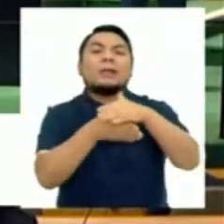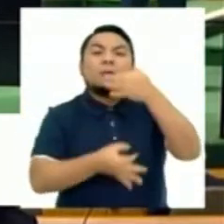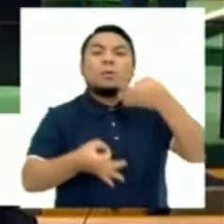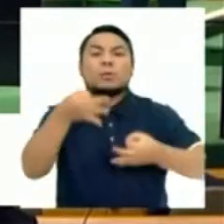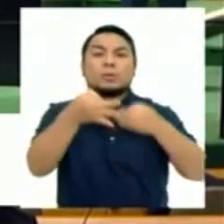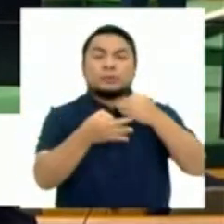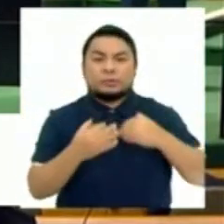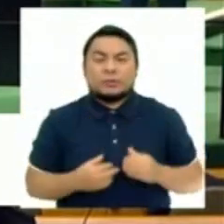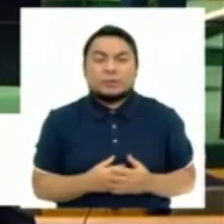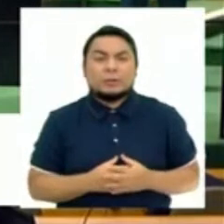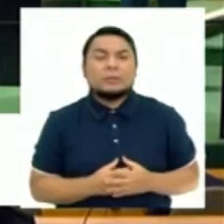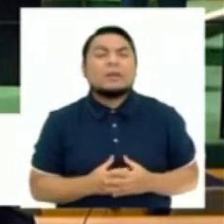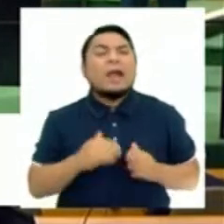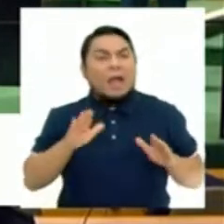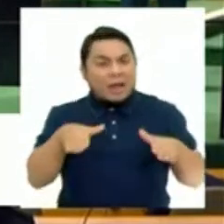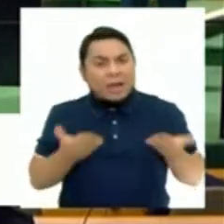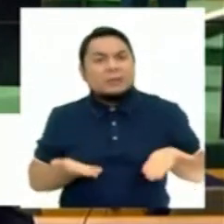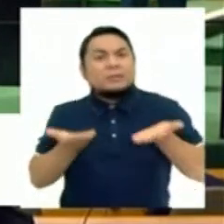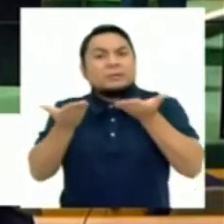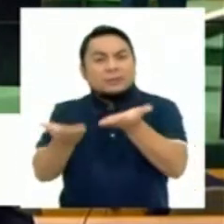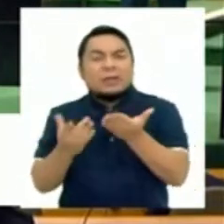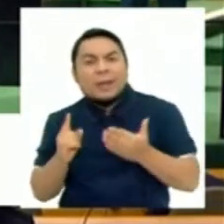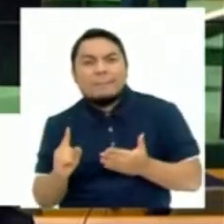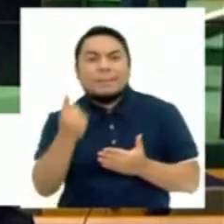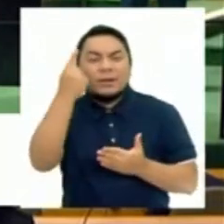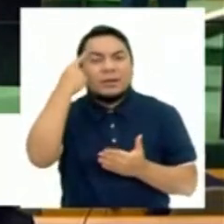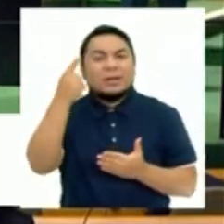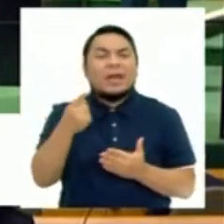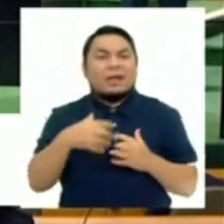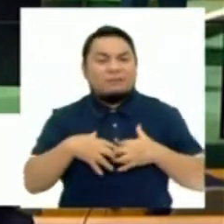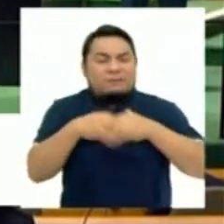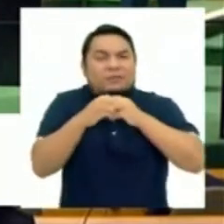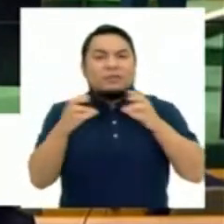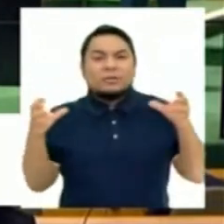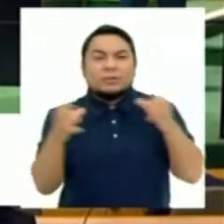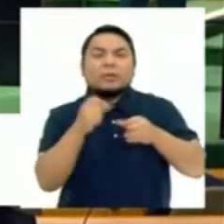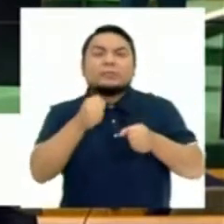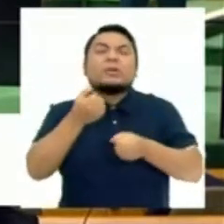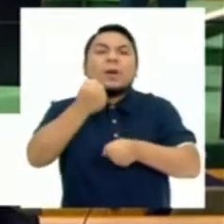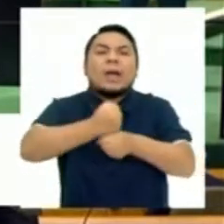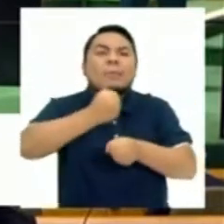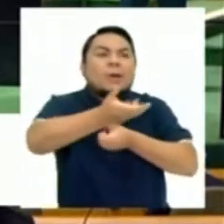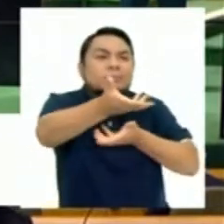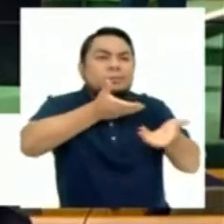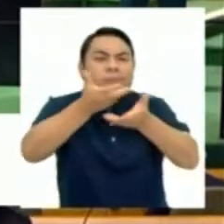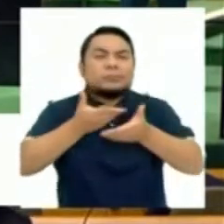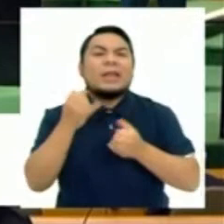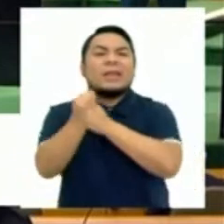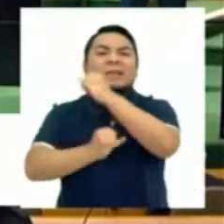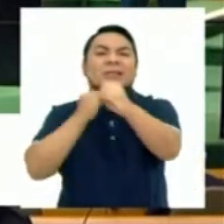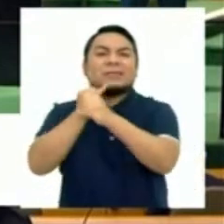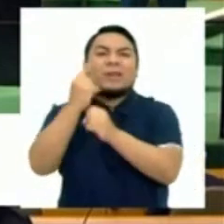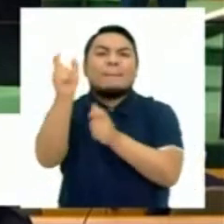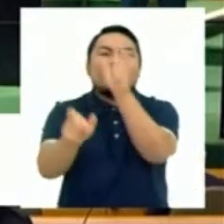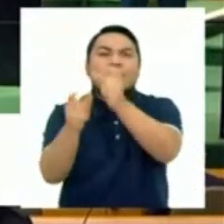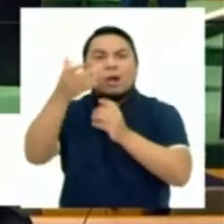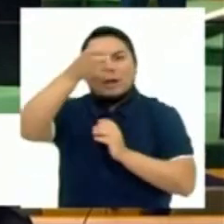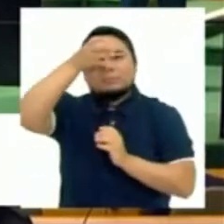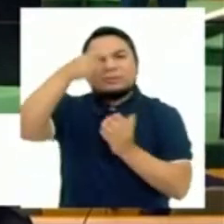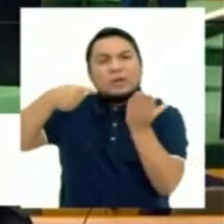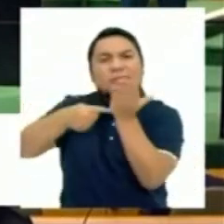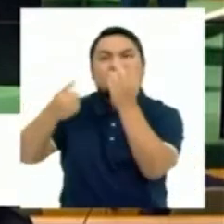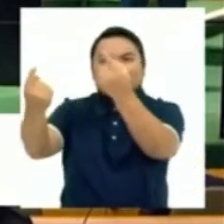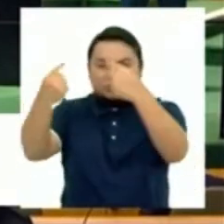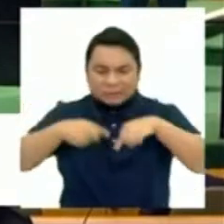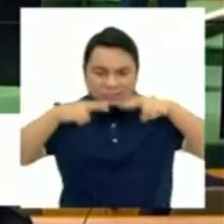justo. Hay que otorgar una prioridad esencial al fortalecimiento de la cooperación científica internacional para